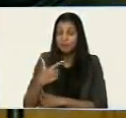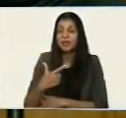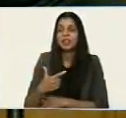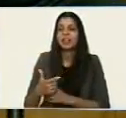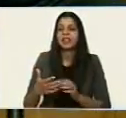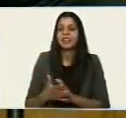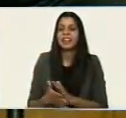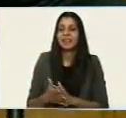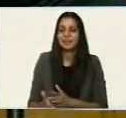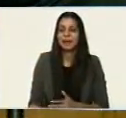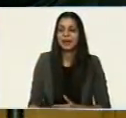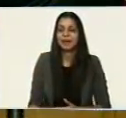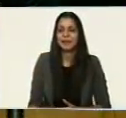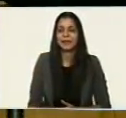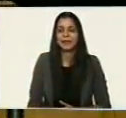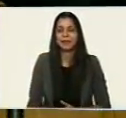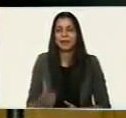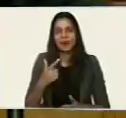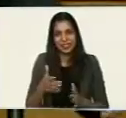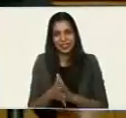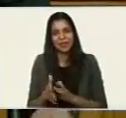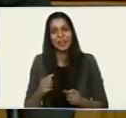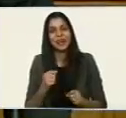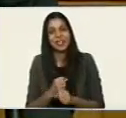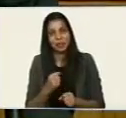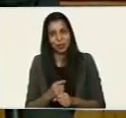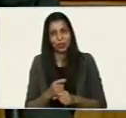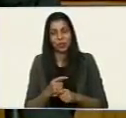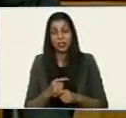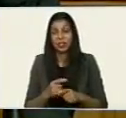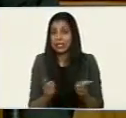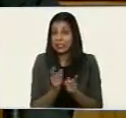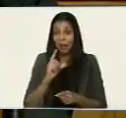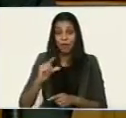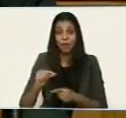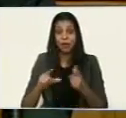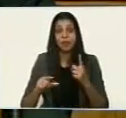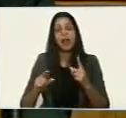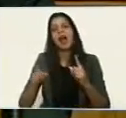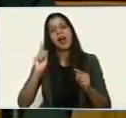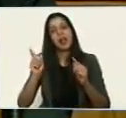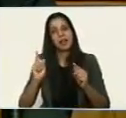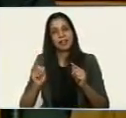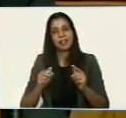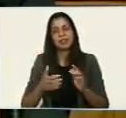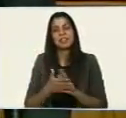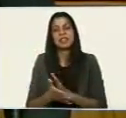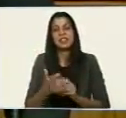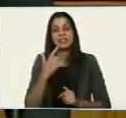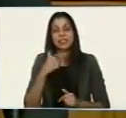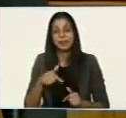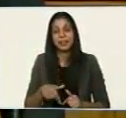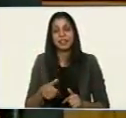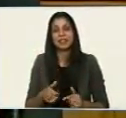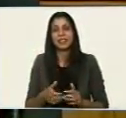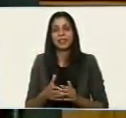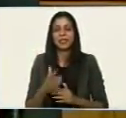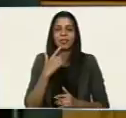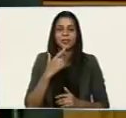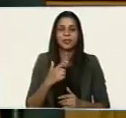fueron, o sea, temporalmente. Así como otros compañeros han ido temporalmente,